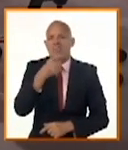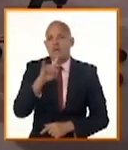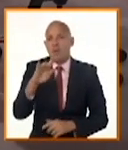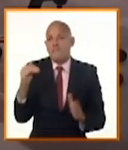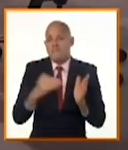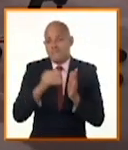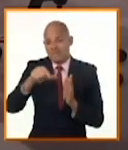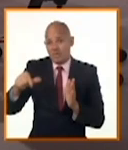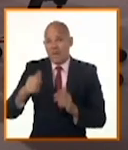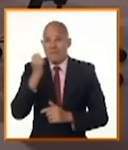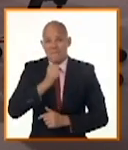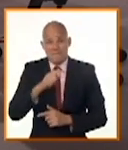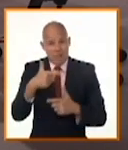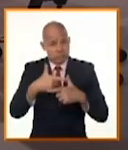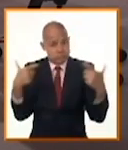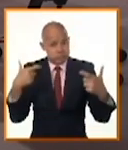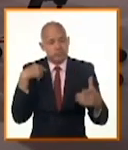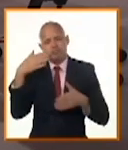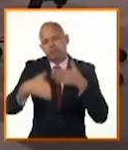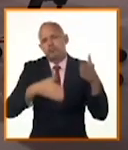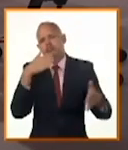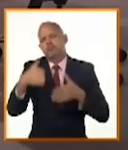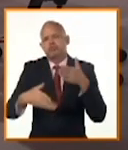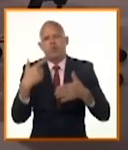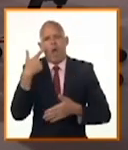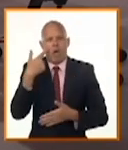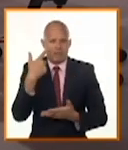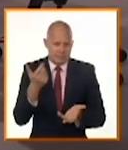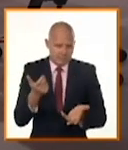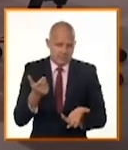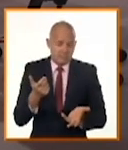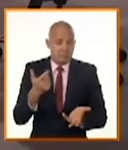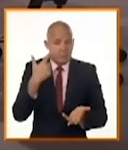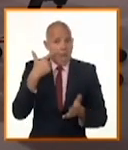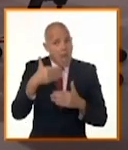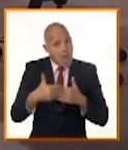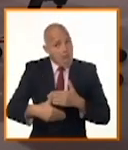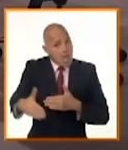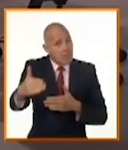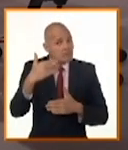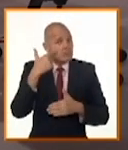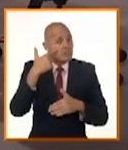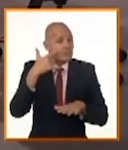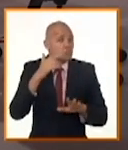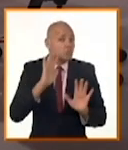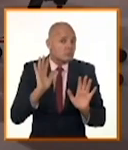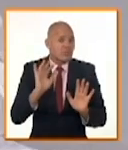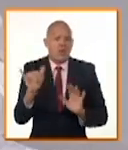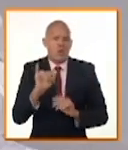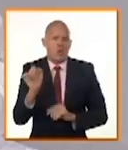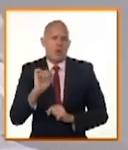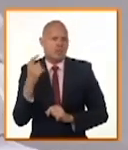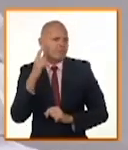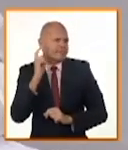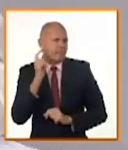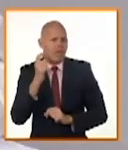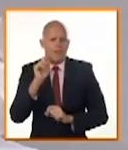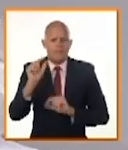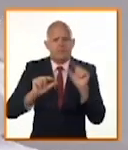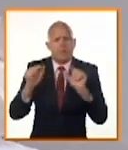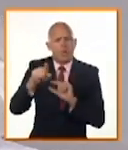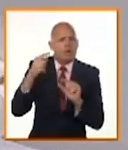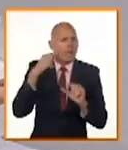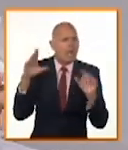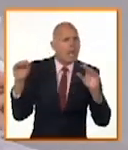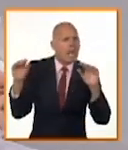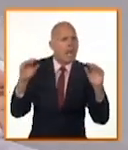entonces son datos importantes Seguiremos veremos la evolución También estamos tomando El sentir de la calle Aunque conocemos que